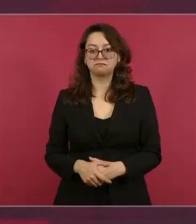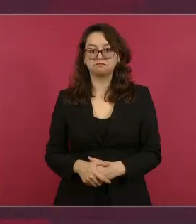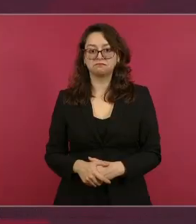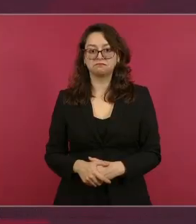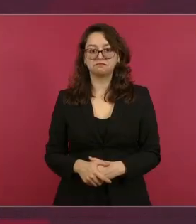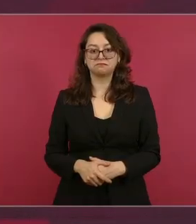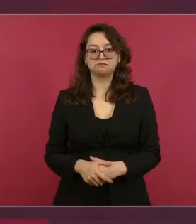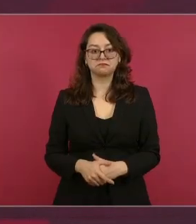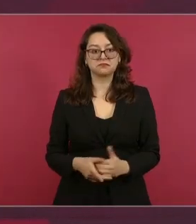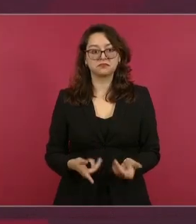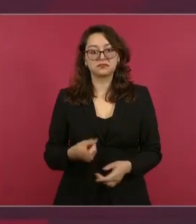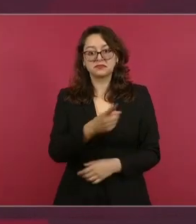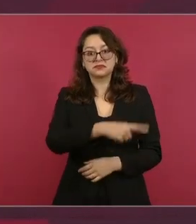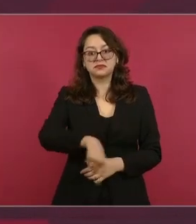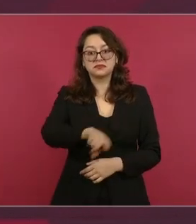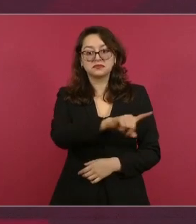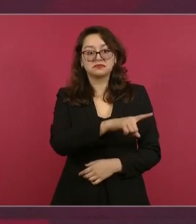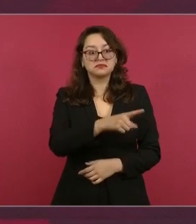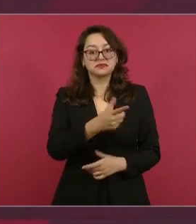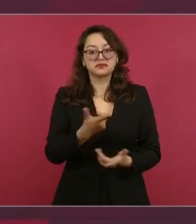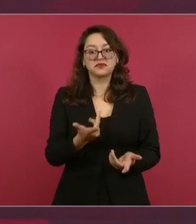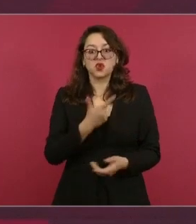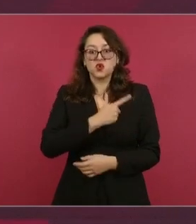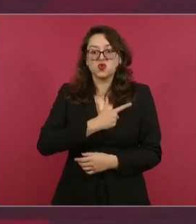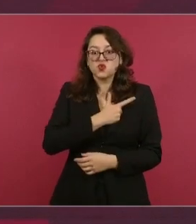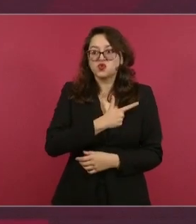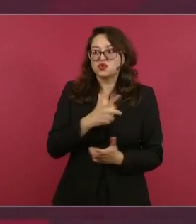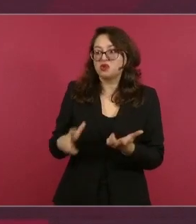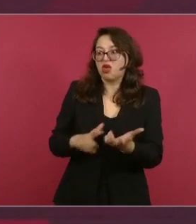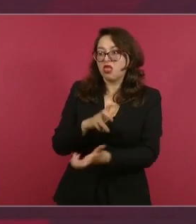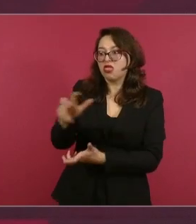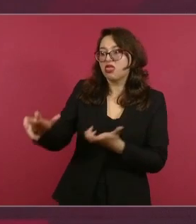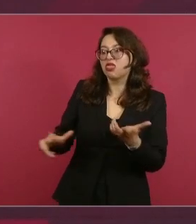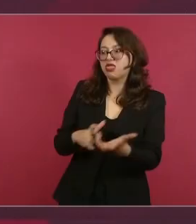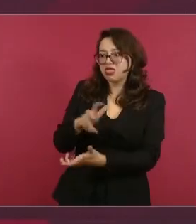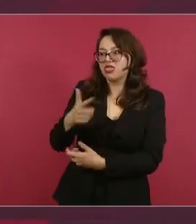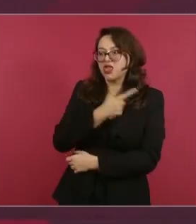ante eso, pues, está más complicado